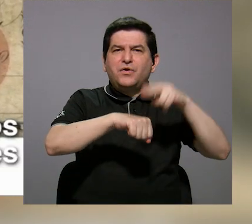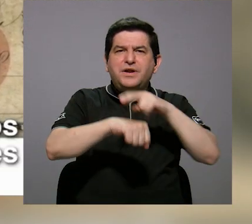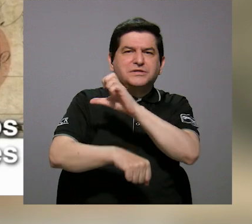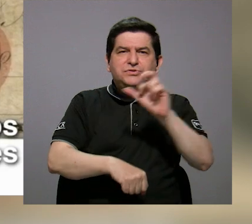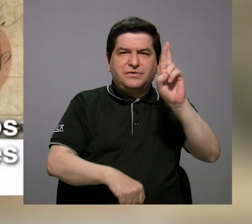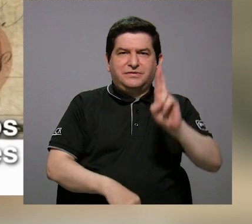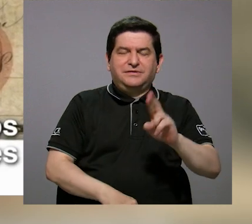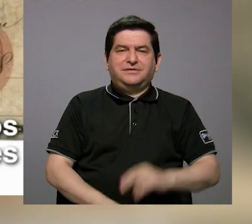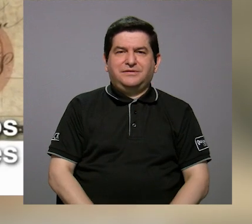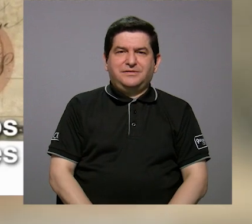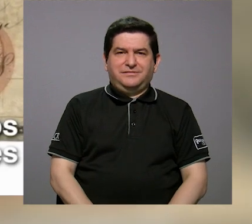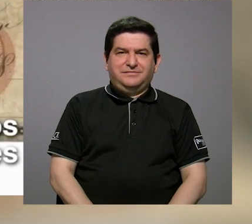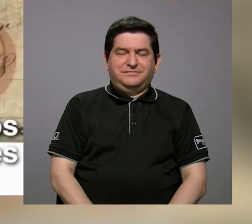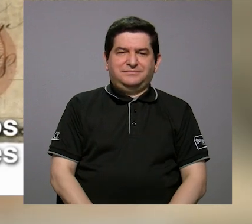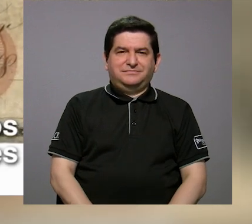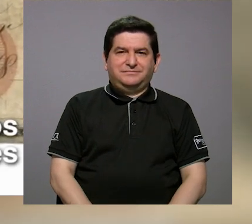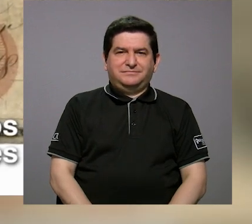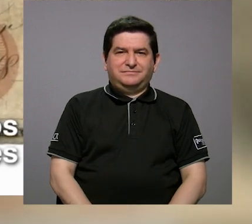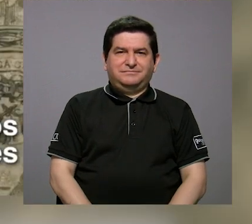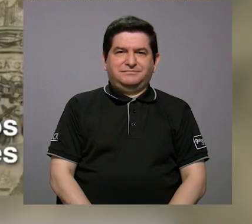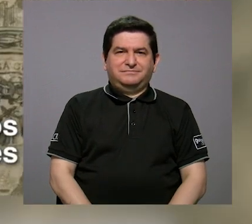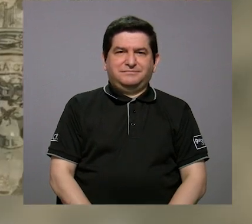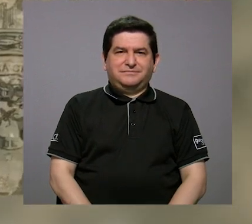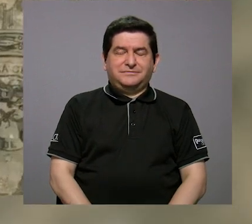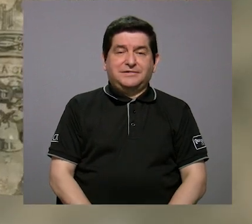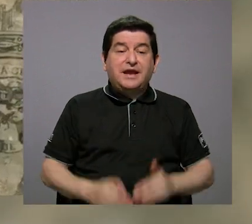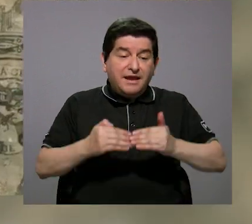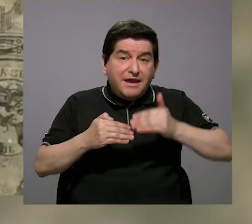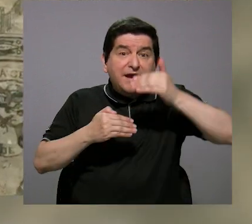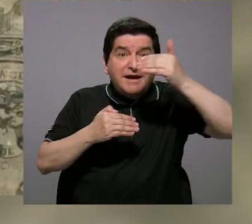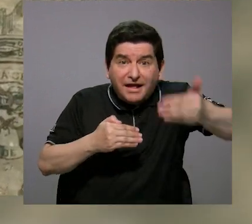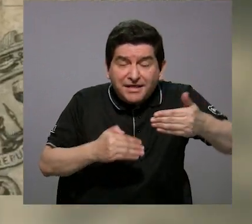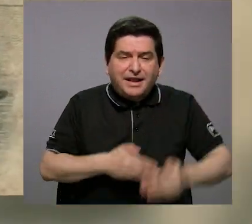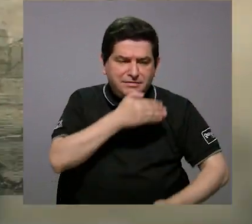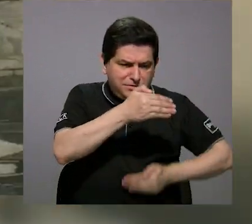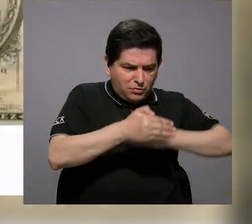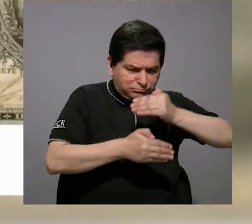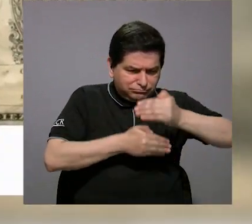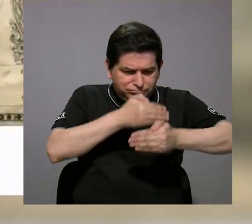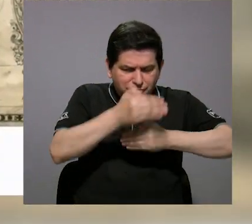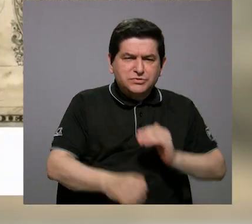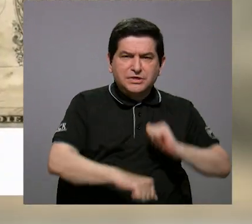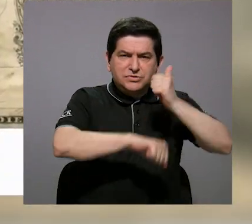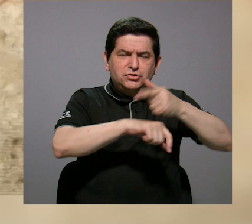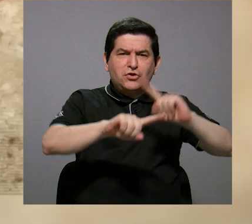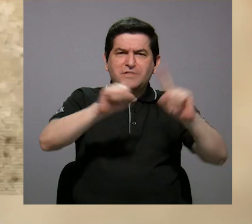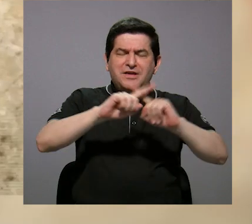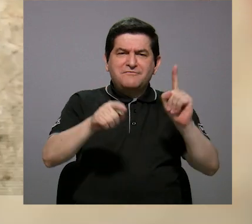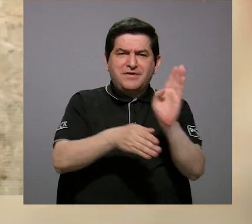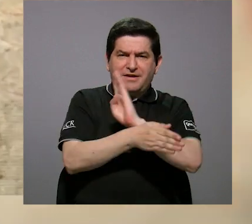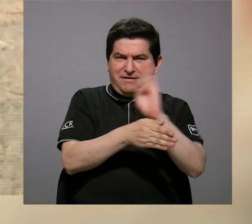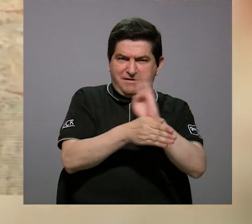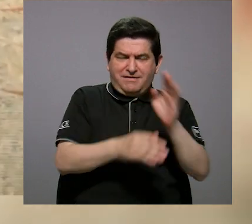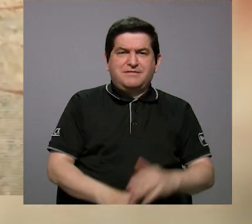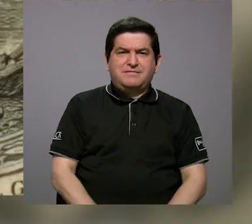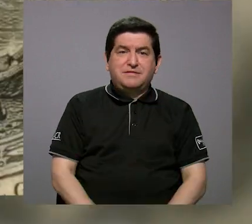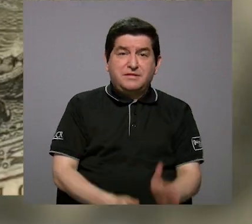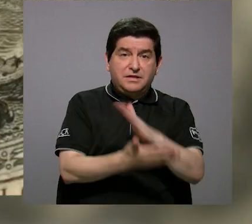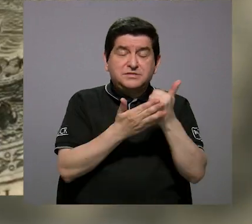Nacional Costarricense, o de Costa Rica después, y a partir de ahí pues viene un proceso de creación de otros bancos,